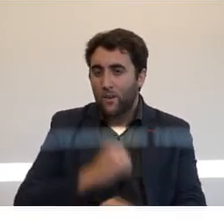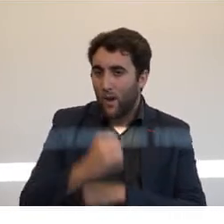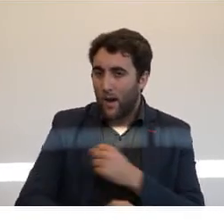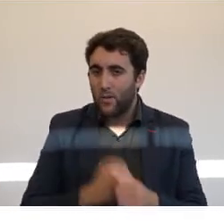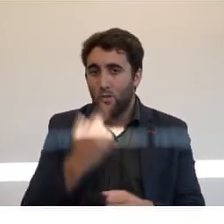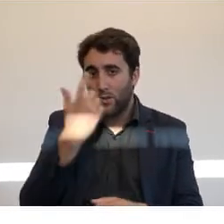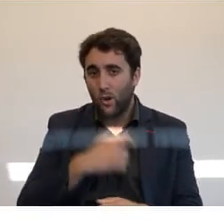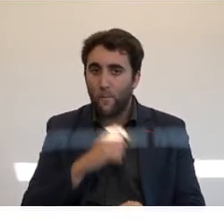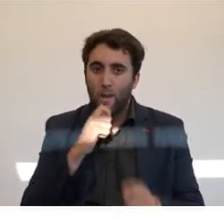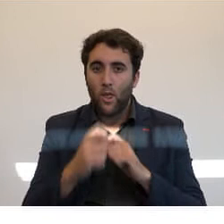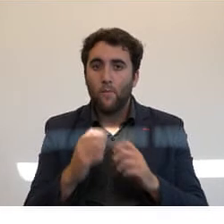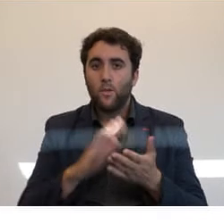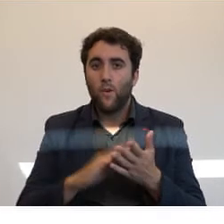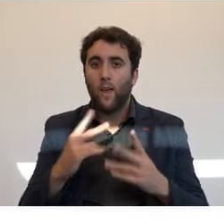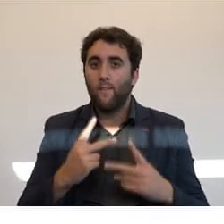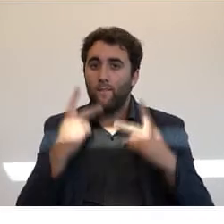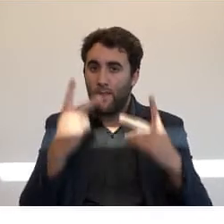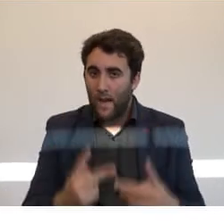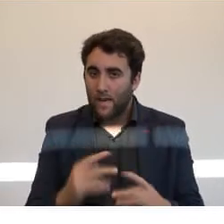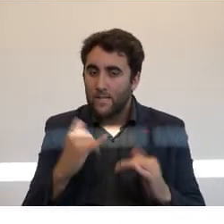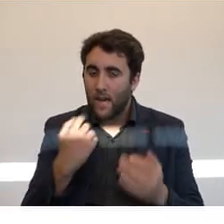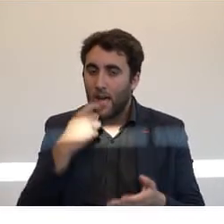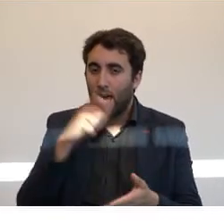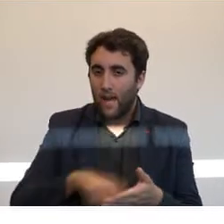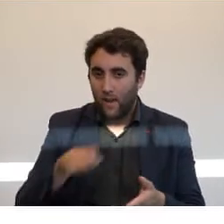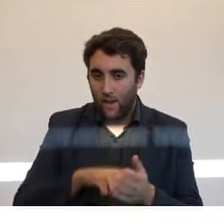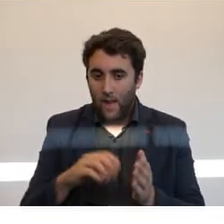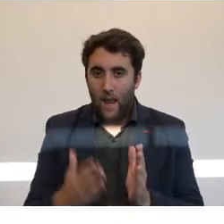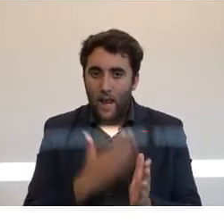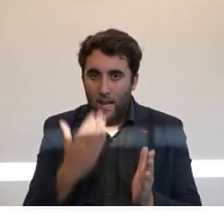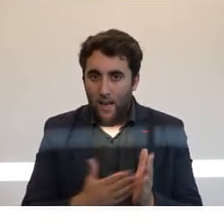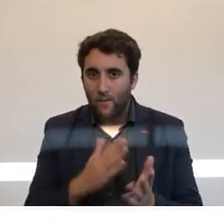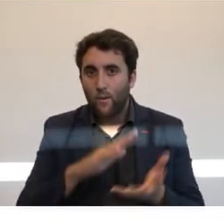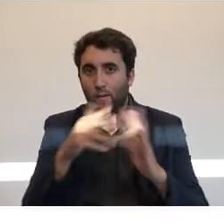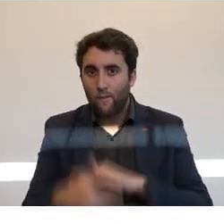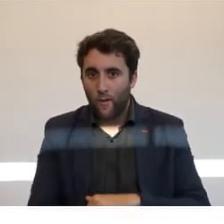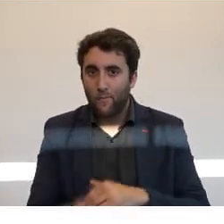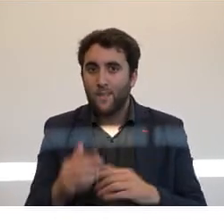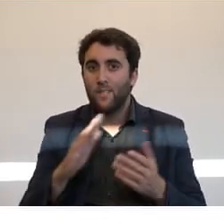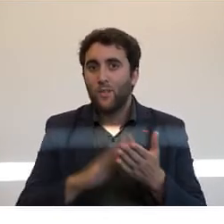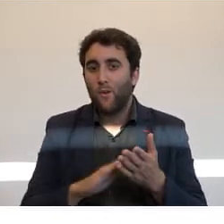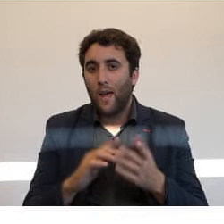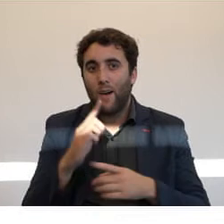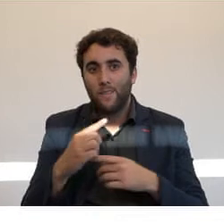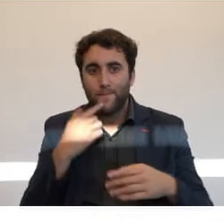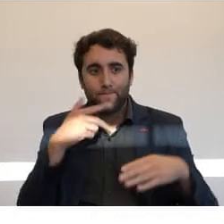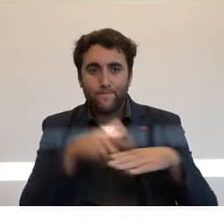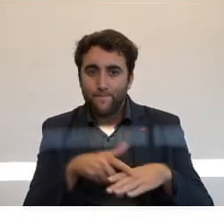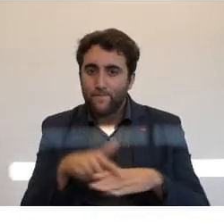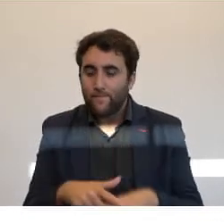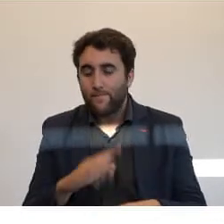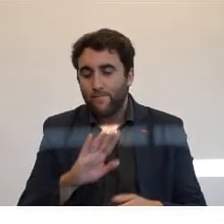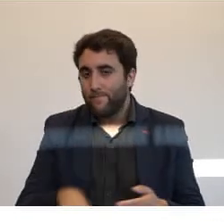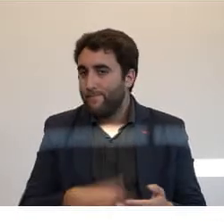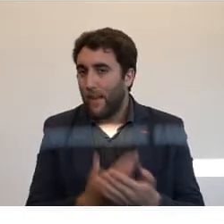dedico al periodismo de viajes, he publicado algunos libros que son un intento, creo que un intento inconcluso y muchas veces un